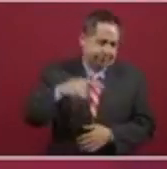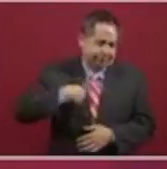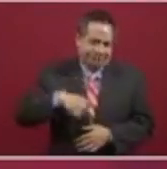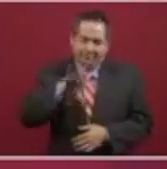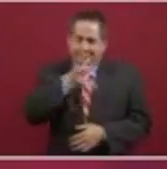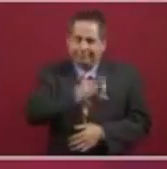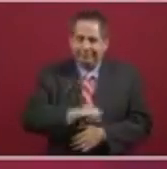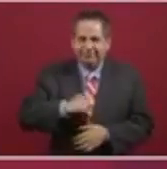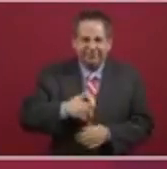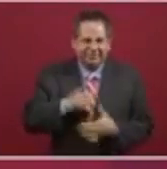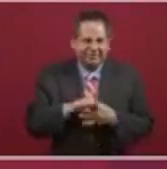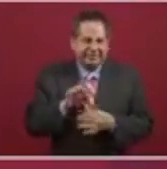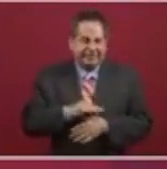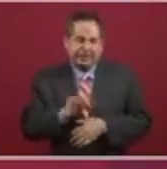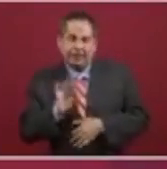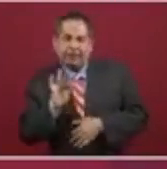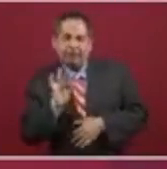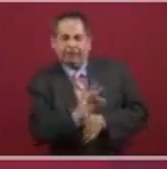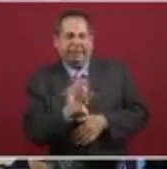cucar